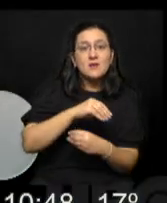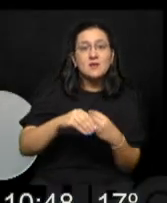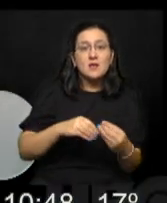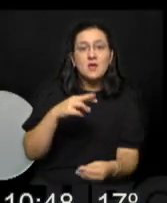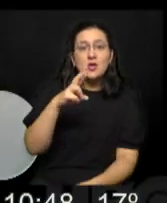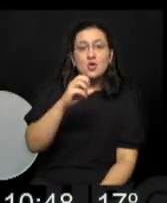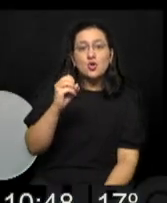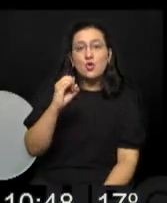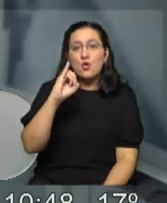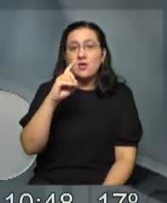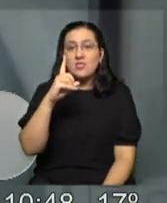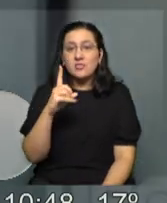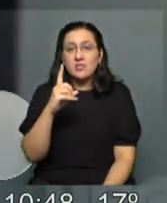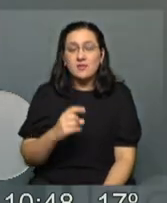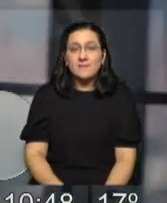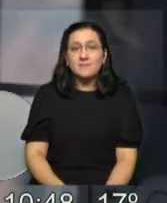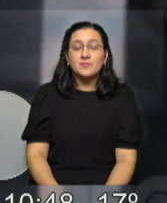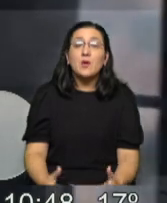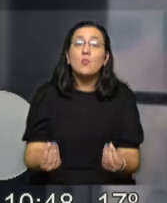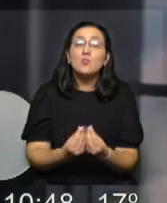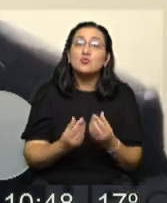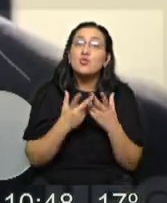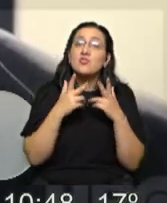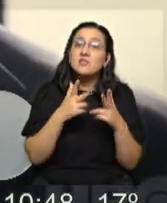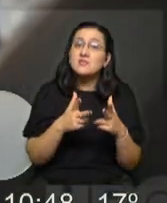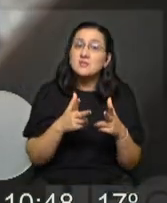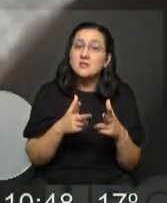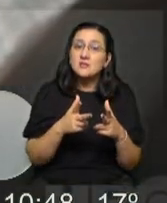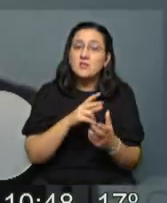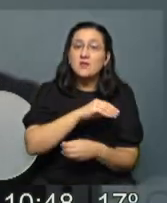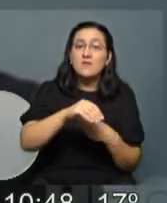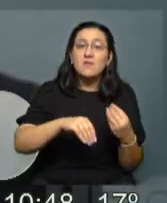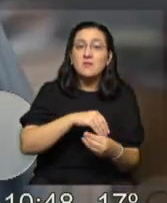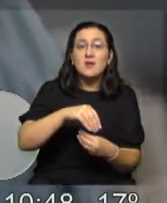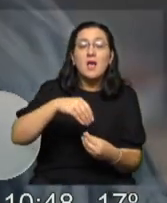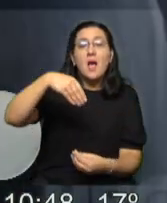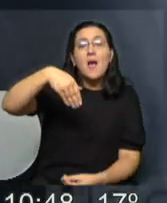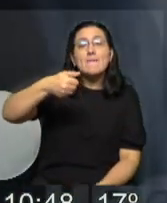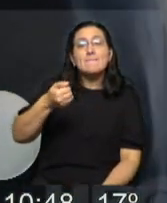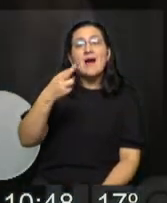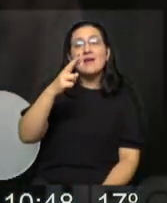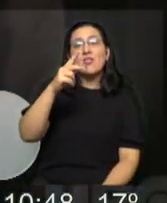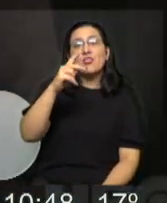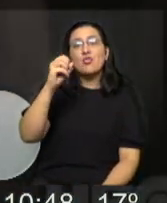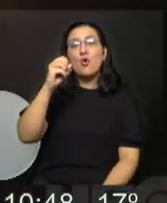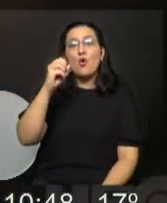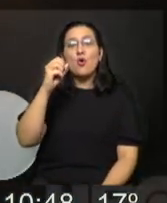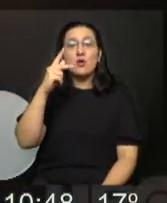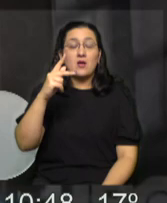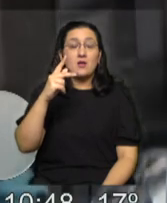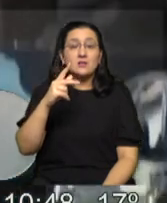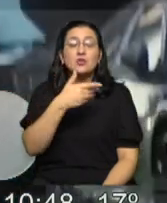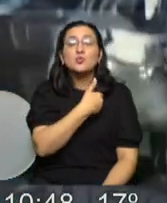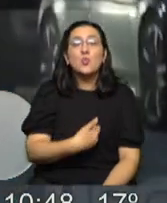Roy. Que muchos dicen que está basada en la familia Murdoch, los Murdoch, dueños de Fox, y